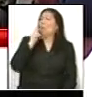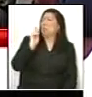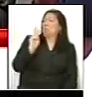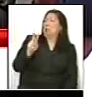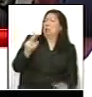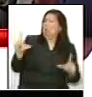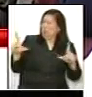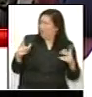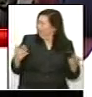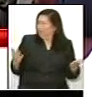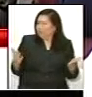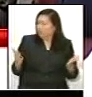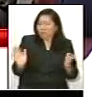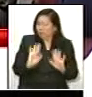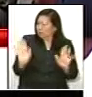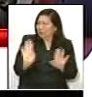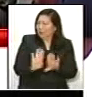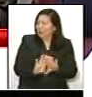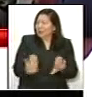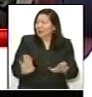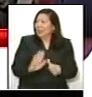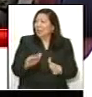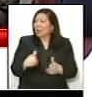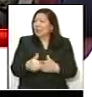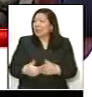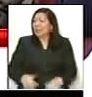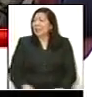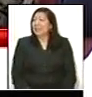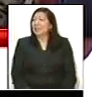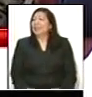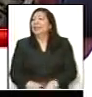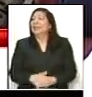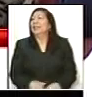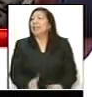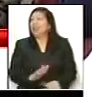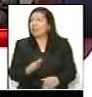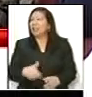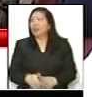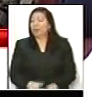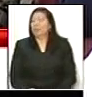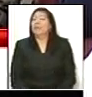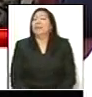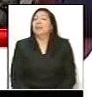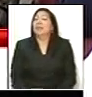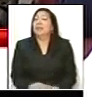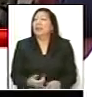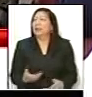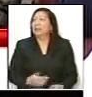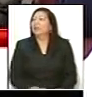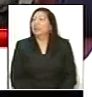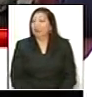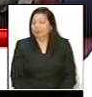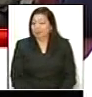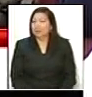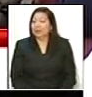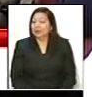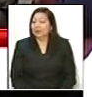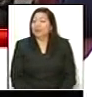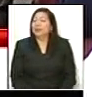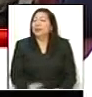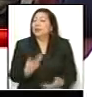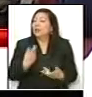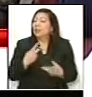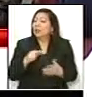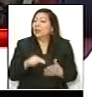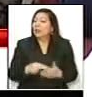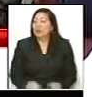cosa en su sitio. Este es un poder autónomo. Se le da prioridad, como ha dicho Cristóbal Velázquez, a las cosas de la administración del Ejecutivo. La desgracia